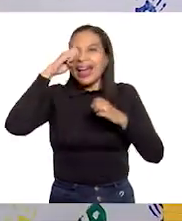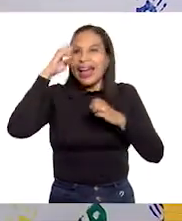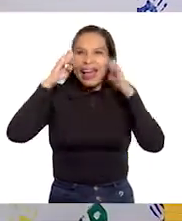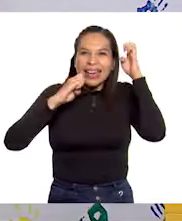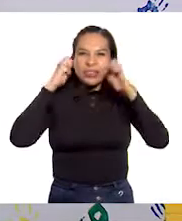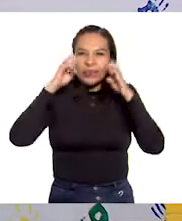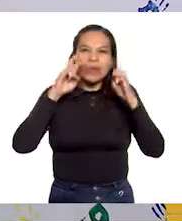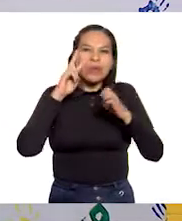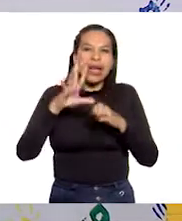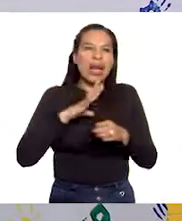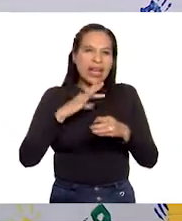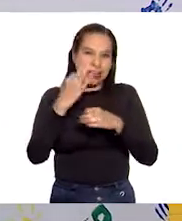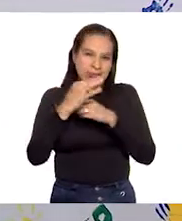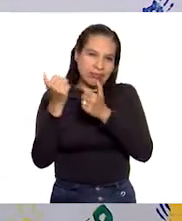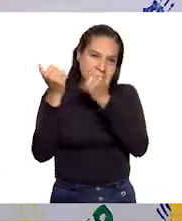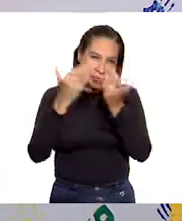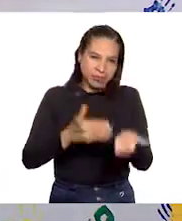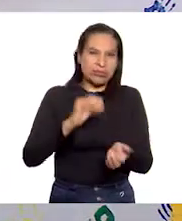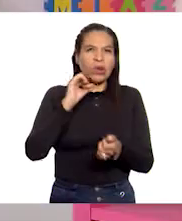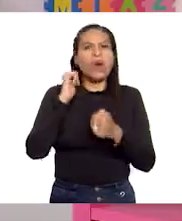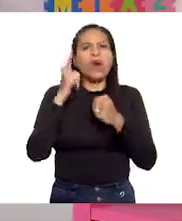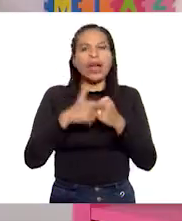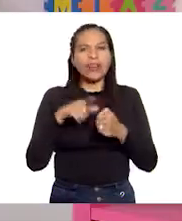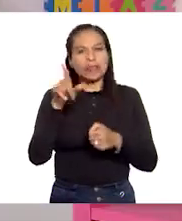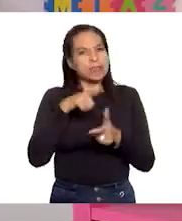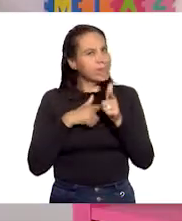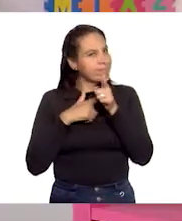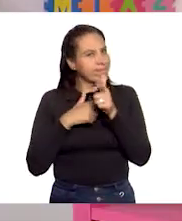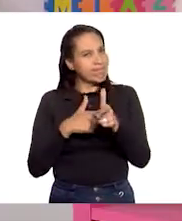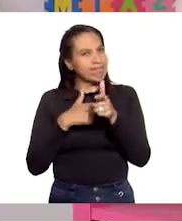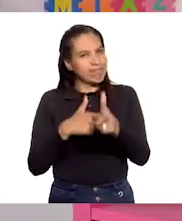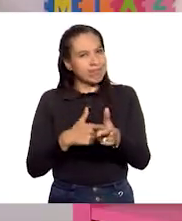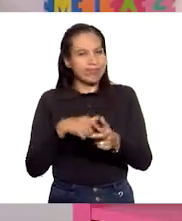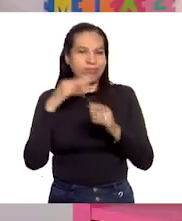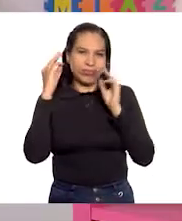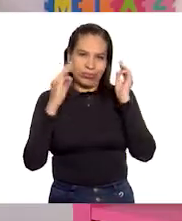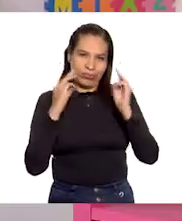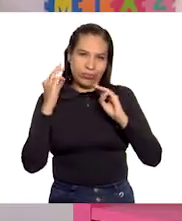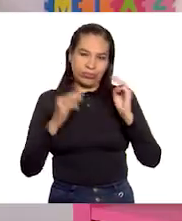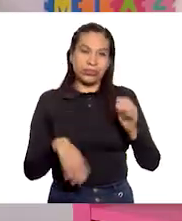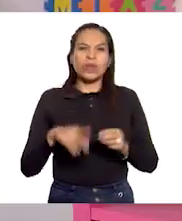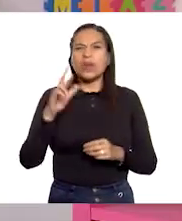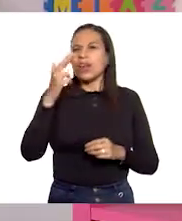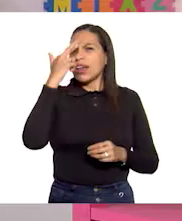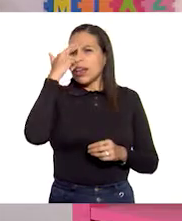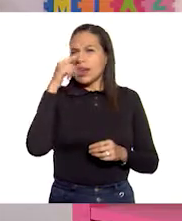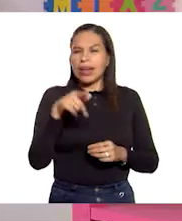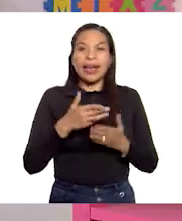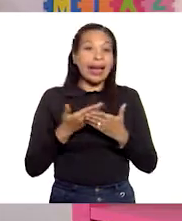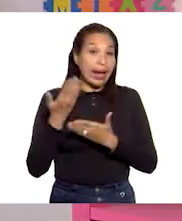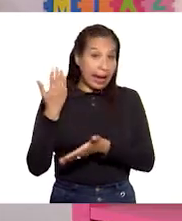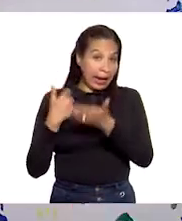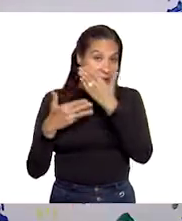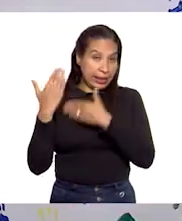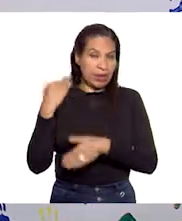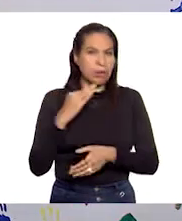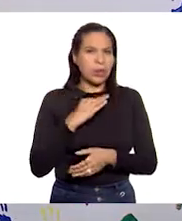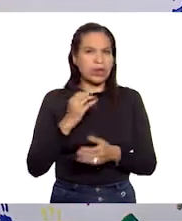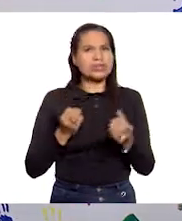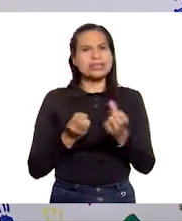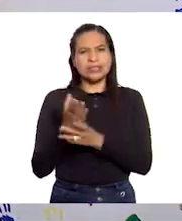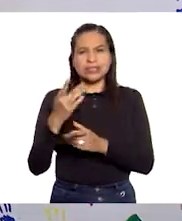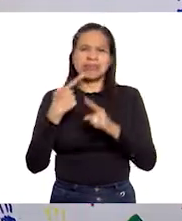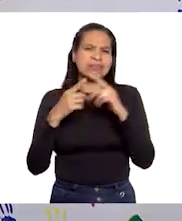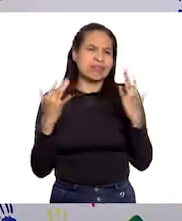sea temporal, como dices, que venga de afuera, o algo que esté permanente en cada museo. Recordarás, Pepe, que antes, cuando se podía